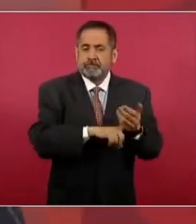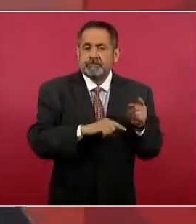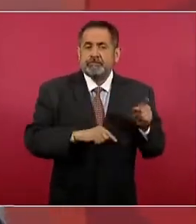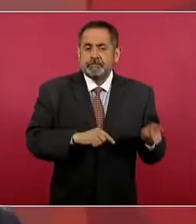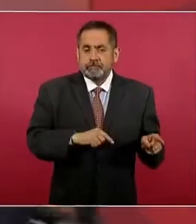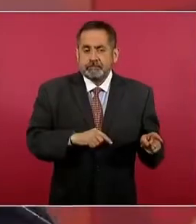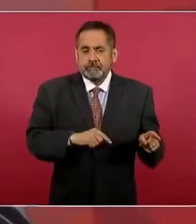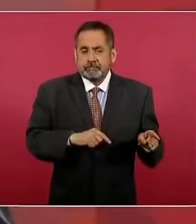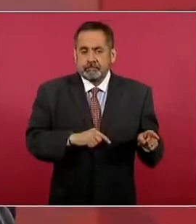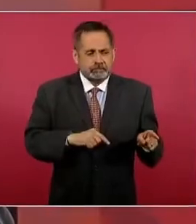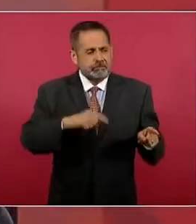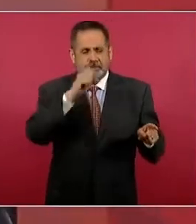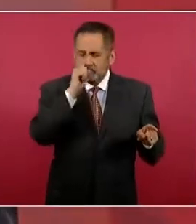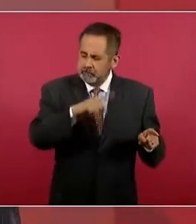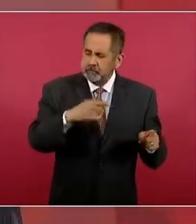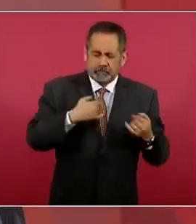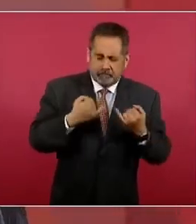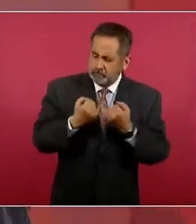que también él